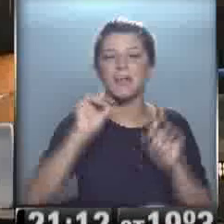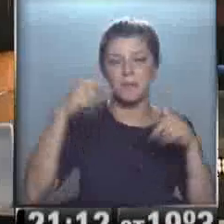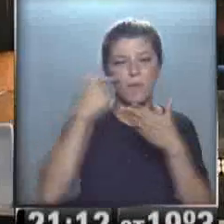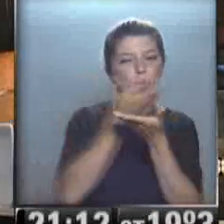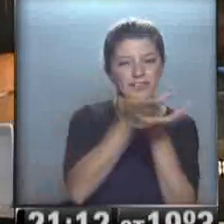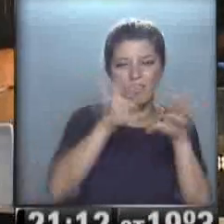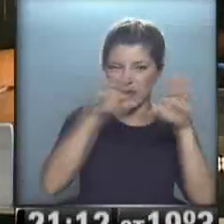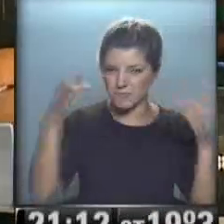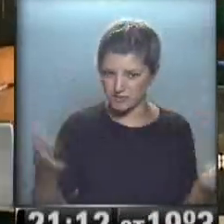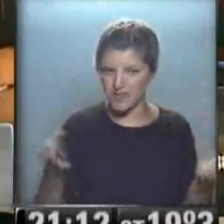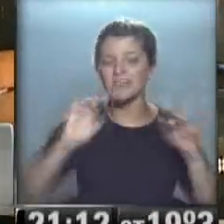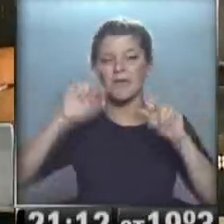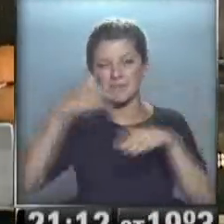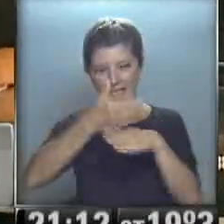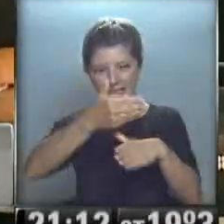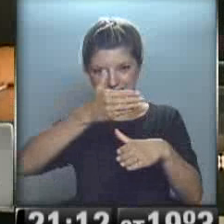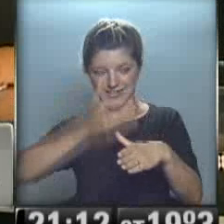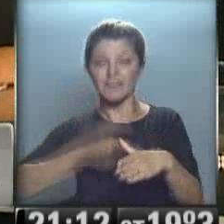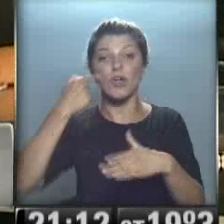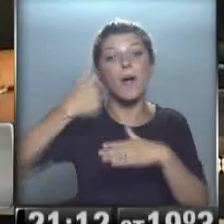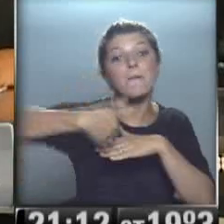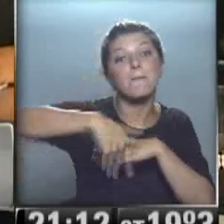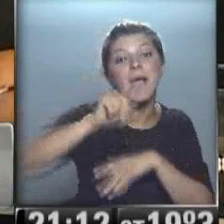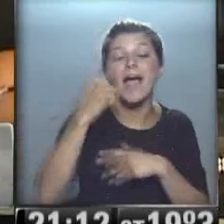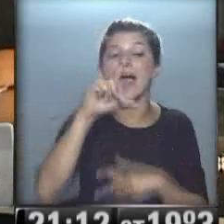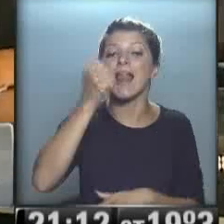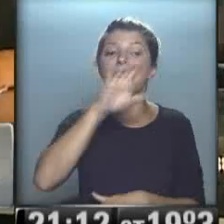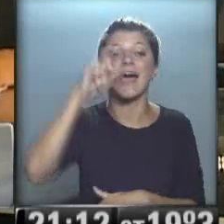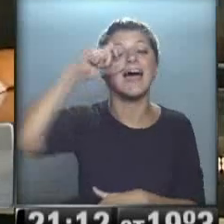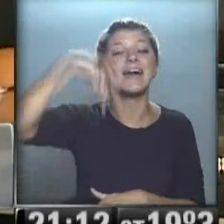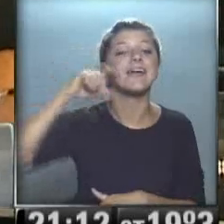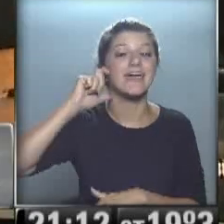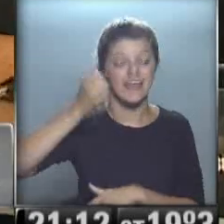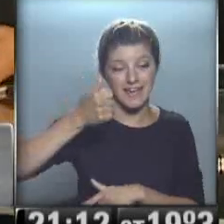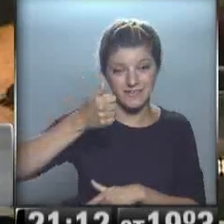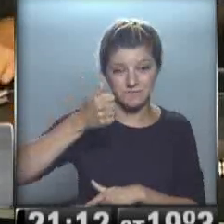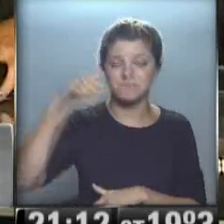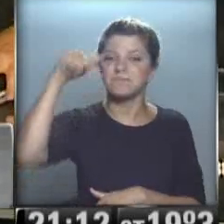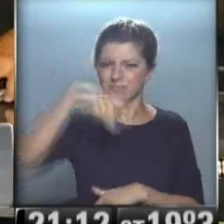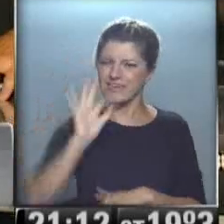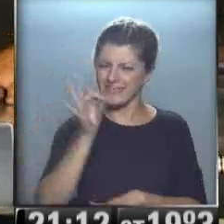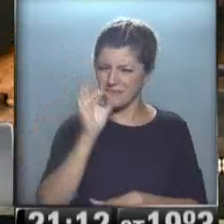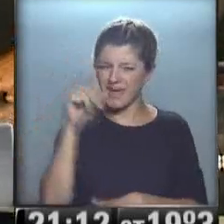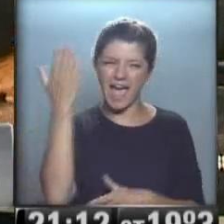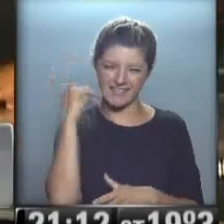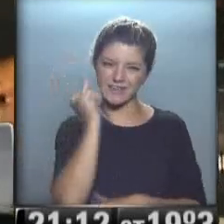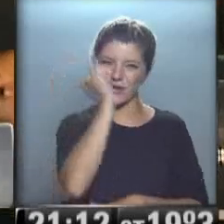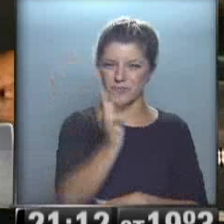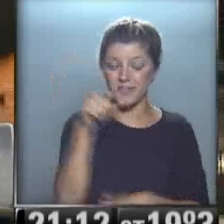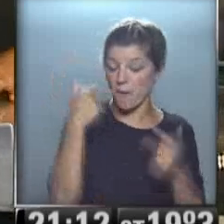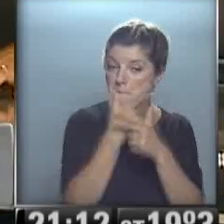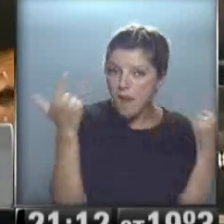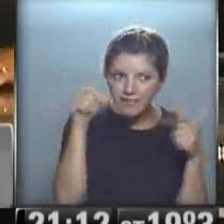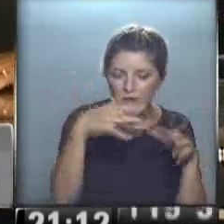Democracia para Siempre. Bueno, en minutos se viene la renga a este escenario de Plaza de Mayo. Se había anunciado una gran sorpresa,